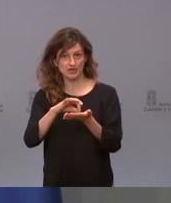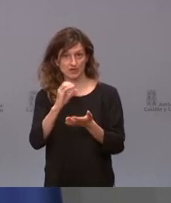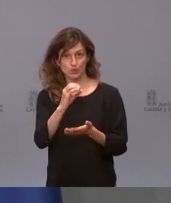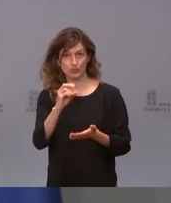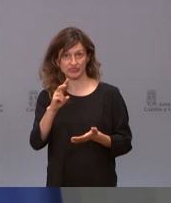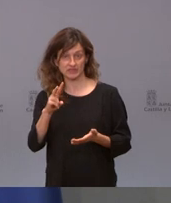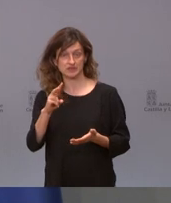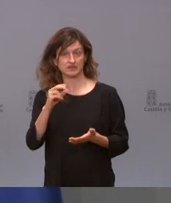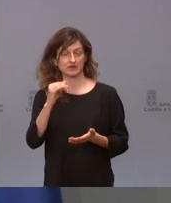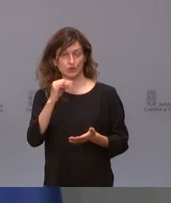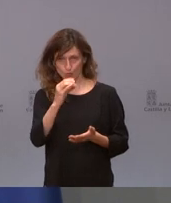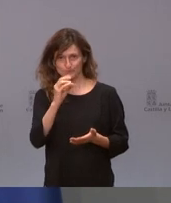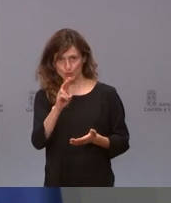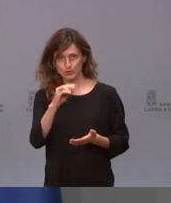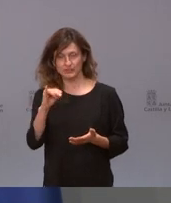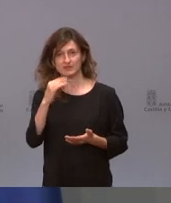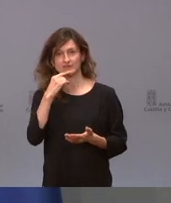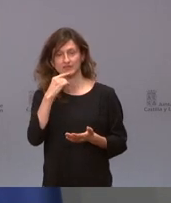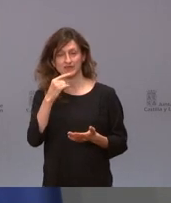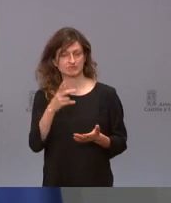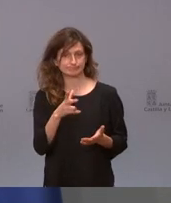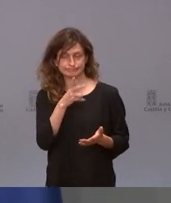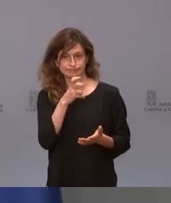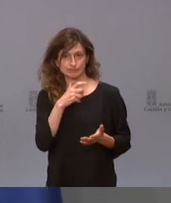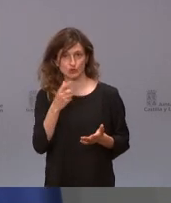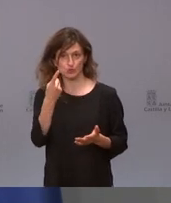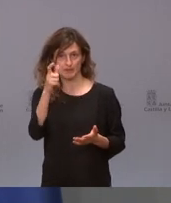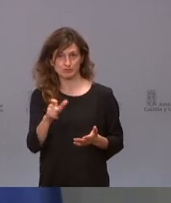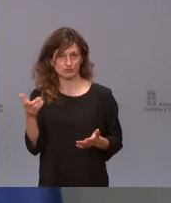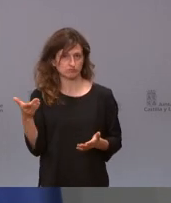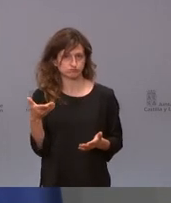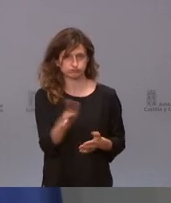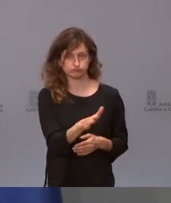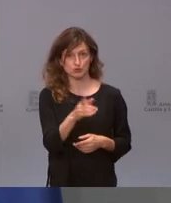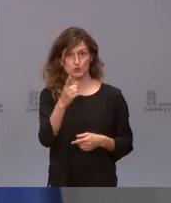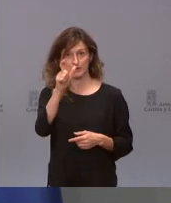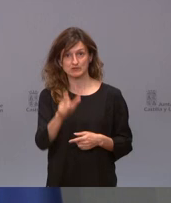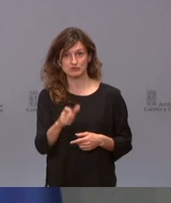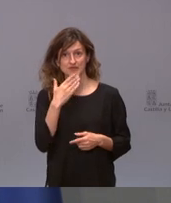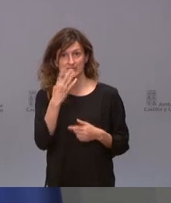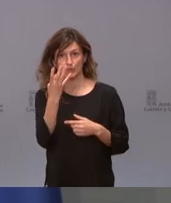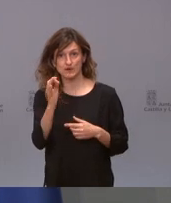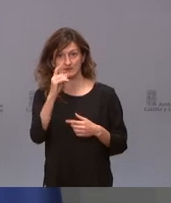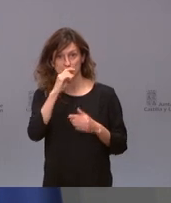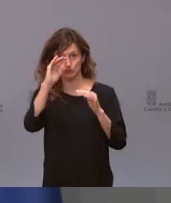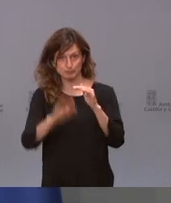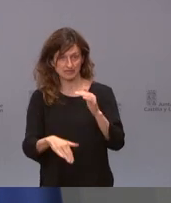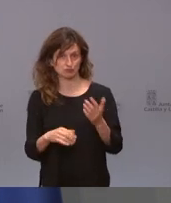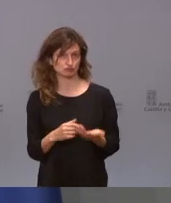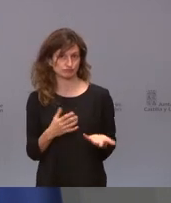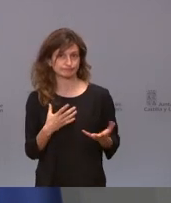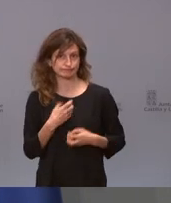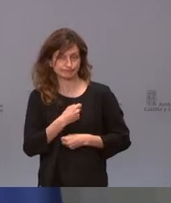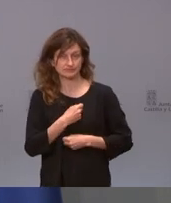que estaba derrumbado porque se acababa de memoria de una manera muy muy rápida una persona de menos de 40 años entonces